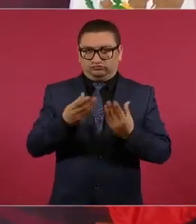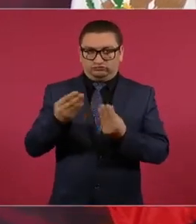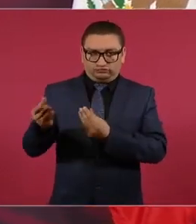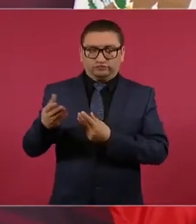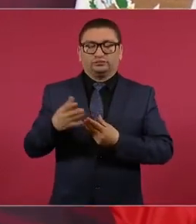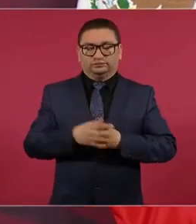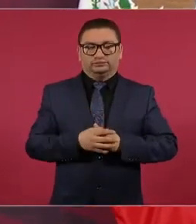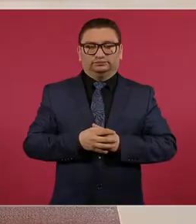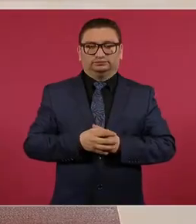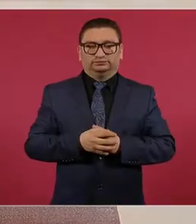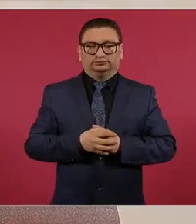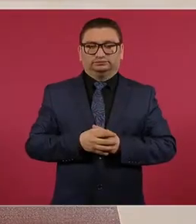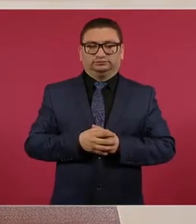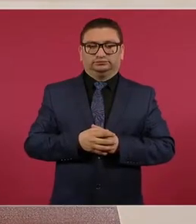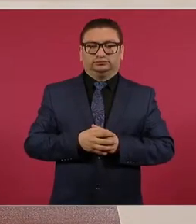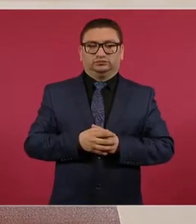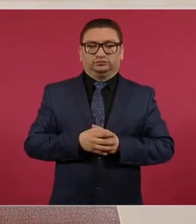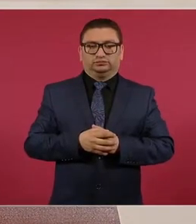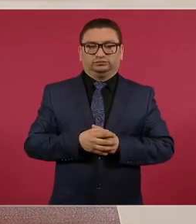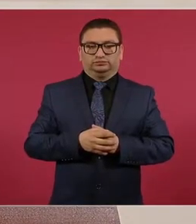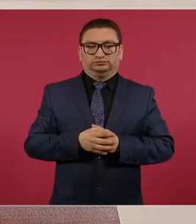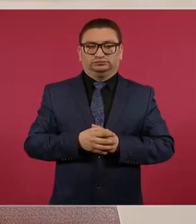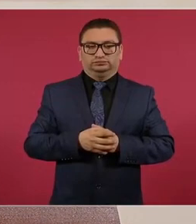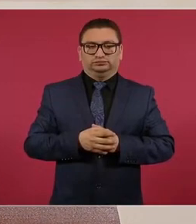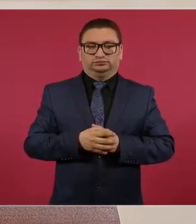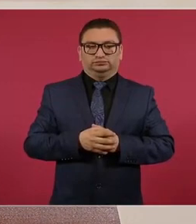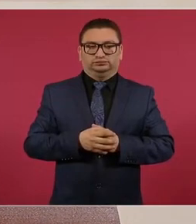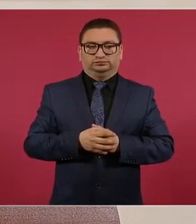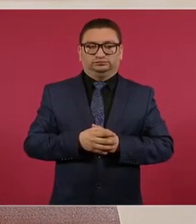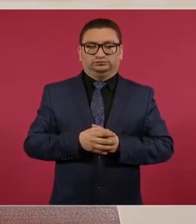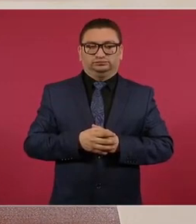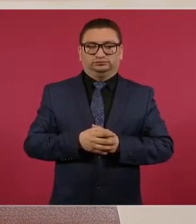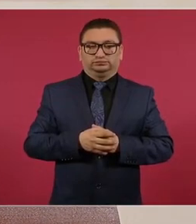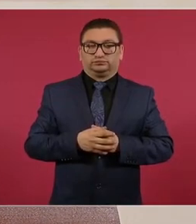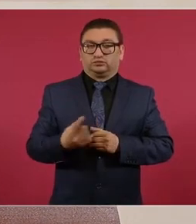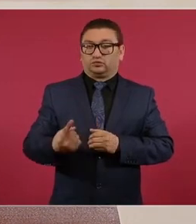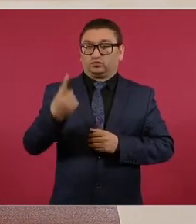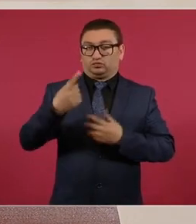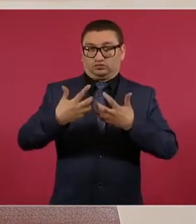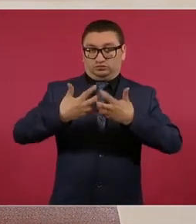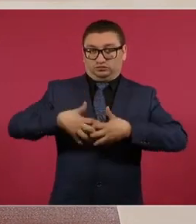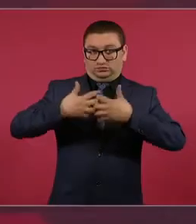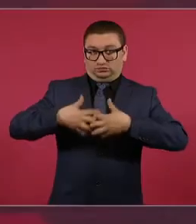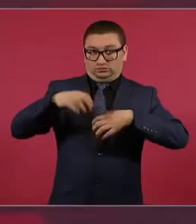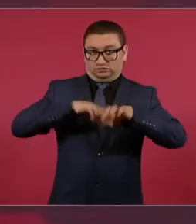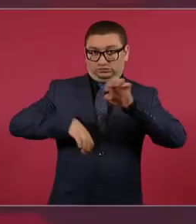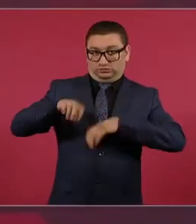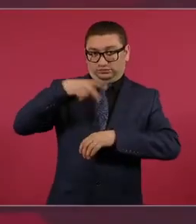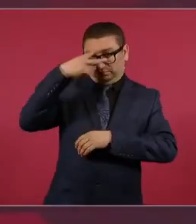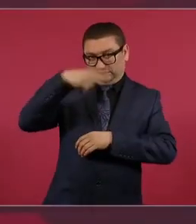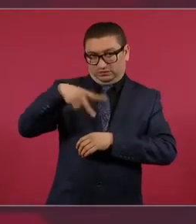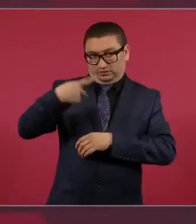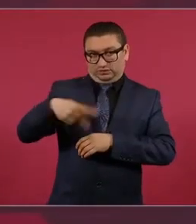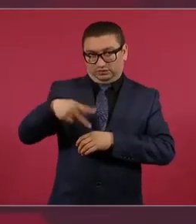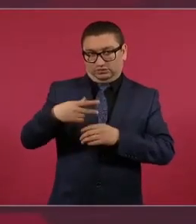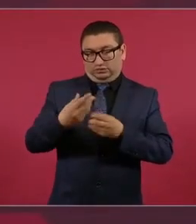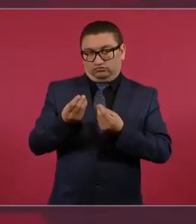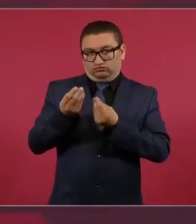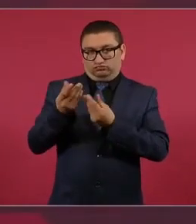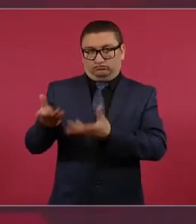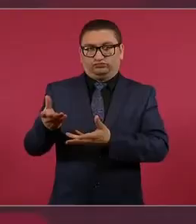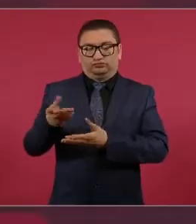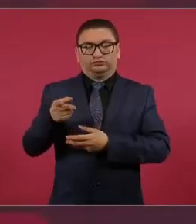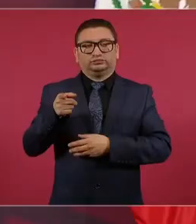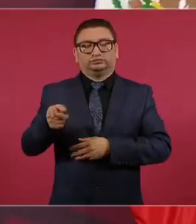entregaron se entregó a una empresa mexicana un